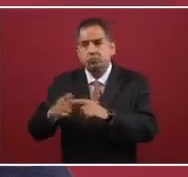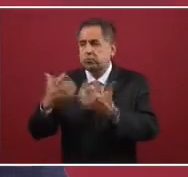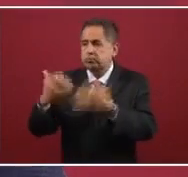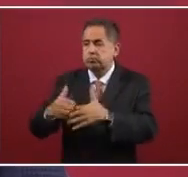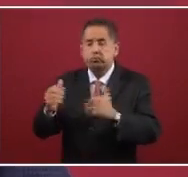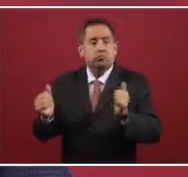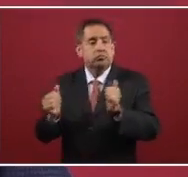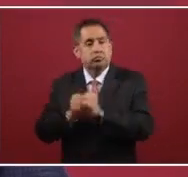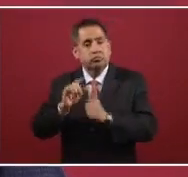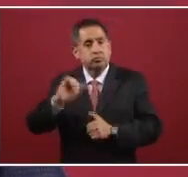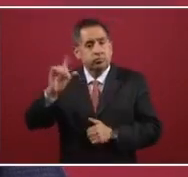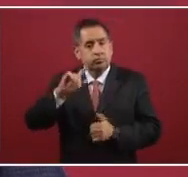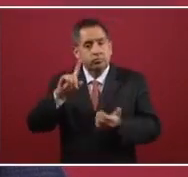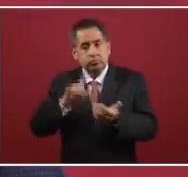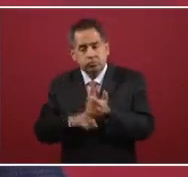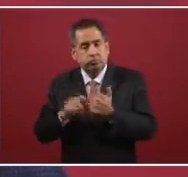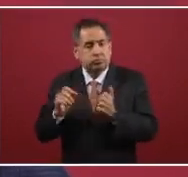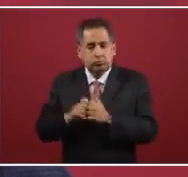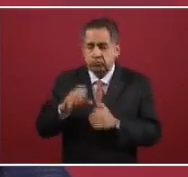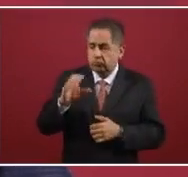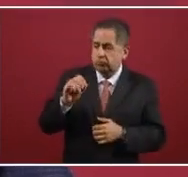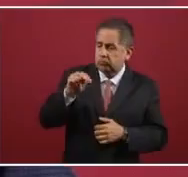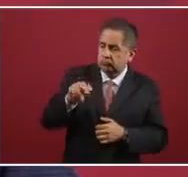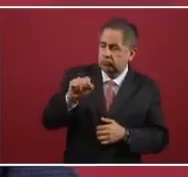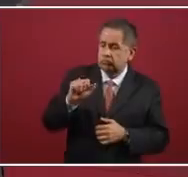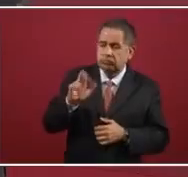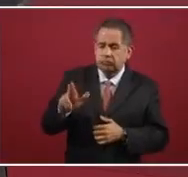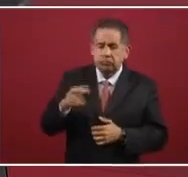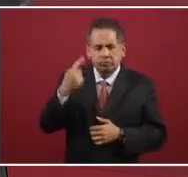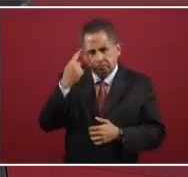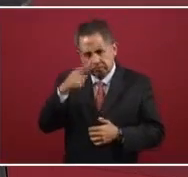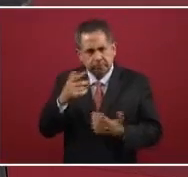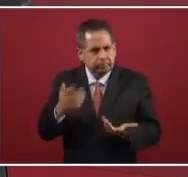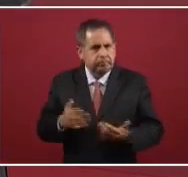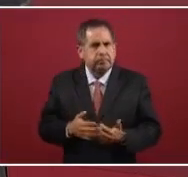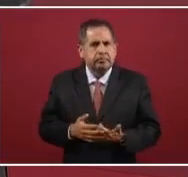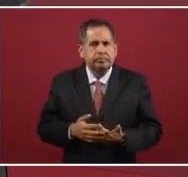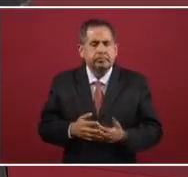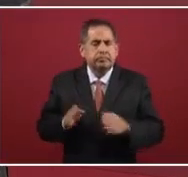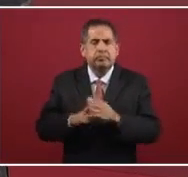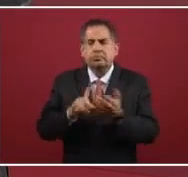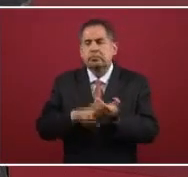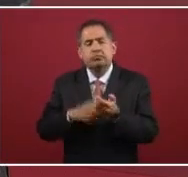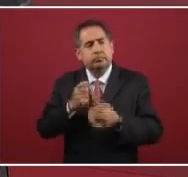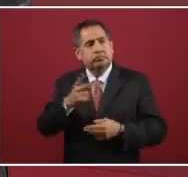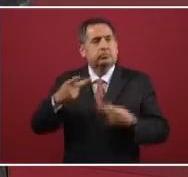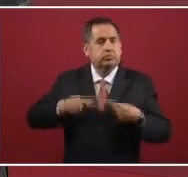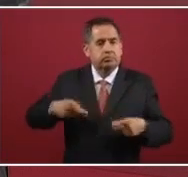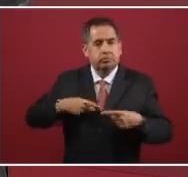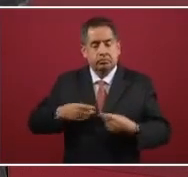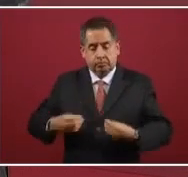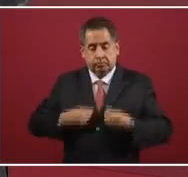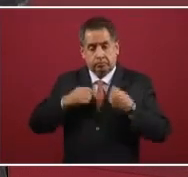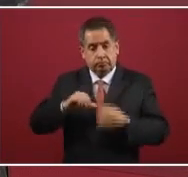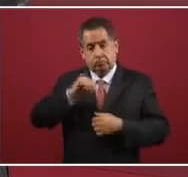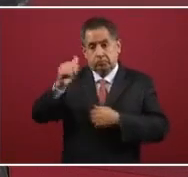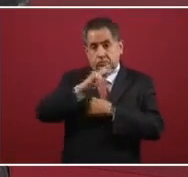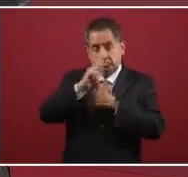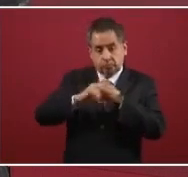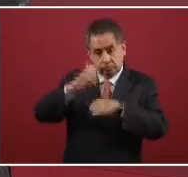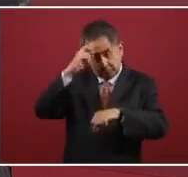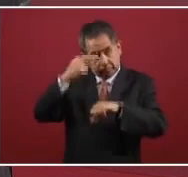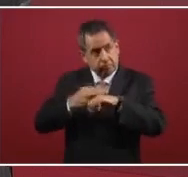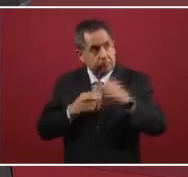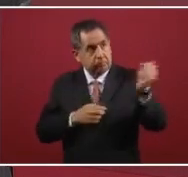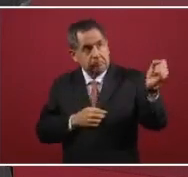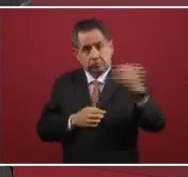con las autoridades, con CONSAR, para permitir pues que los paisanos que están en el extranjero puedan mandar dinero